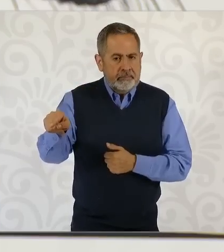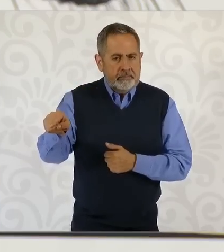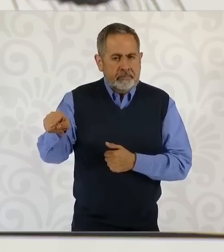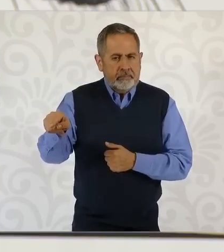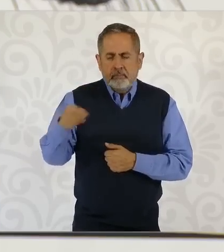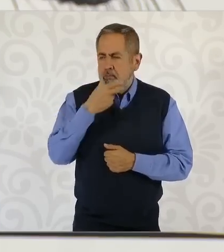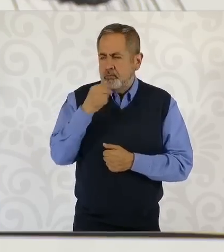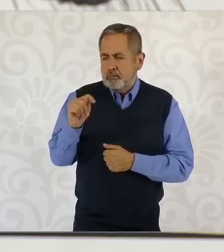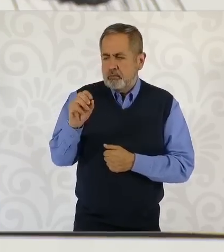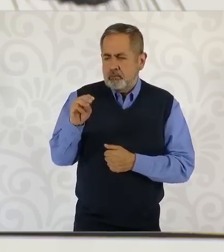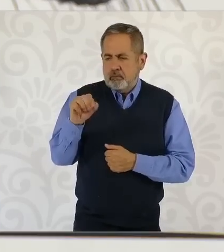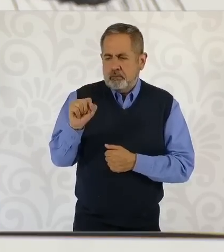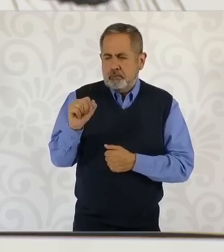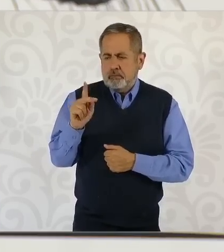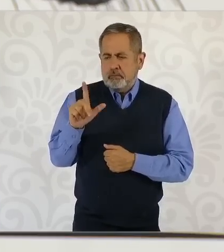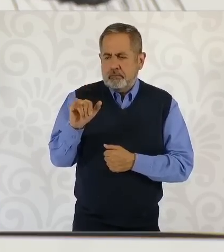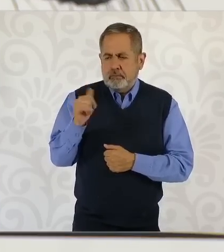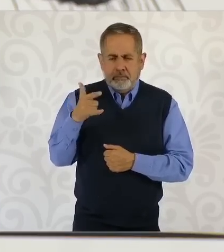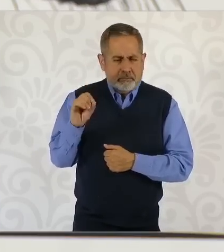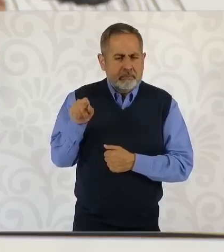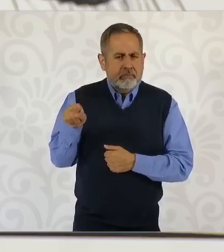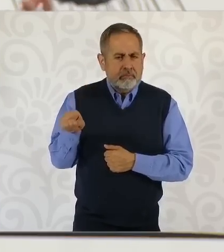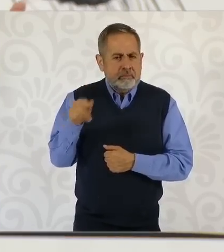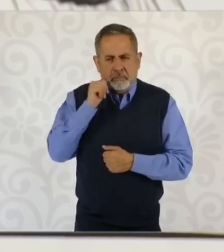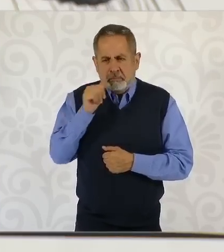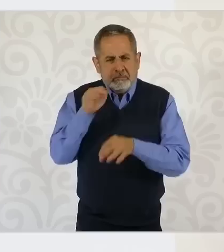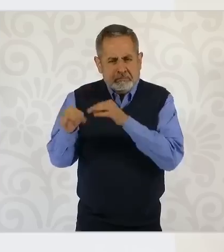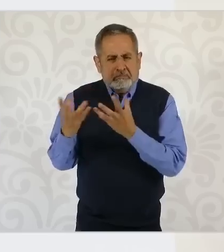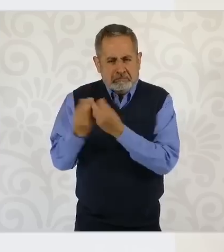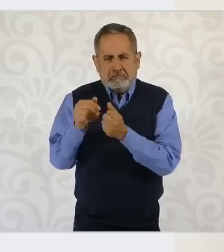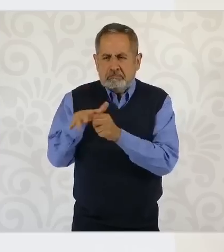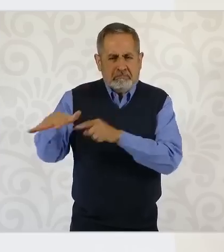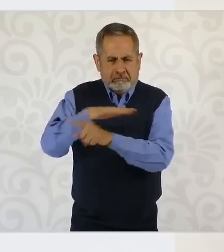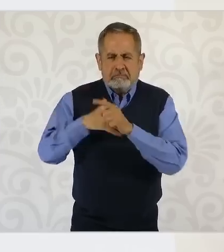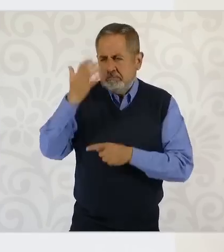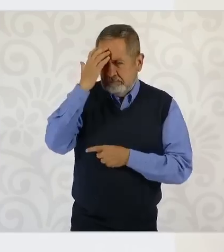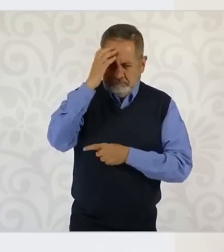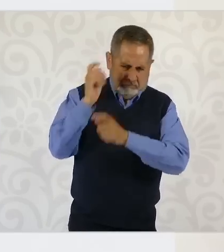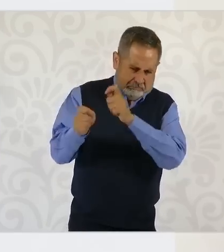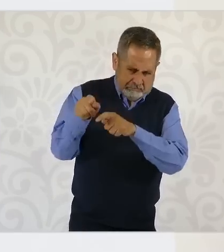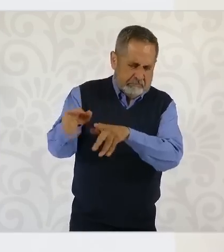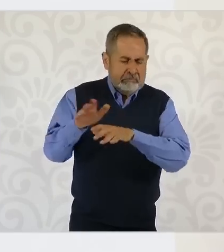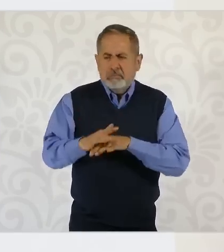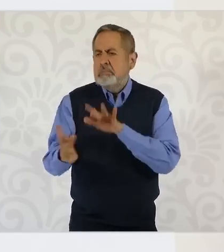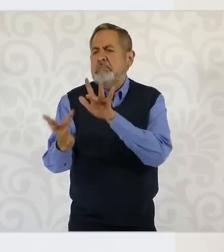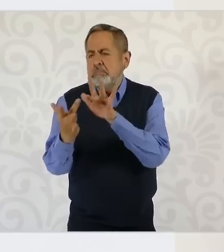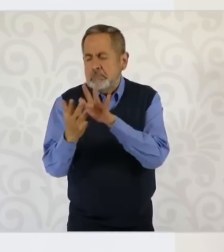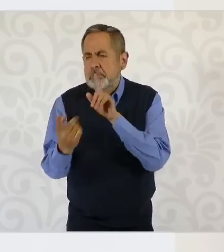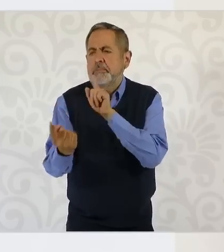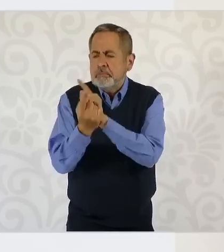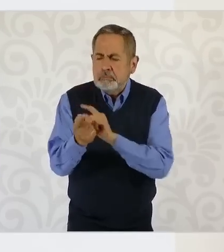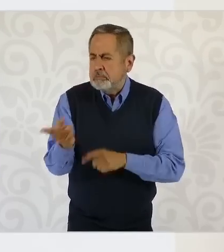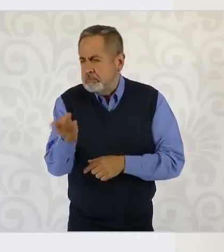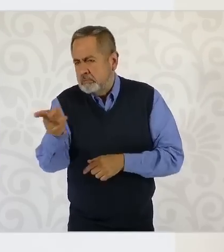Tomás Pliego, que pues siempre ha trabajado en esa zona y los conocía bien, nos acercamos a